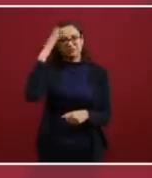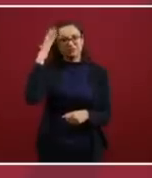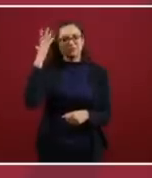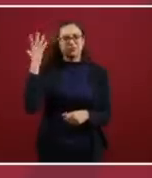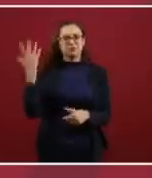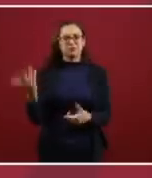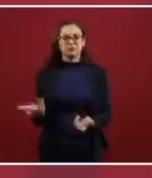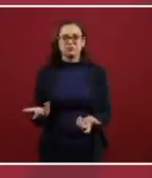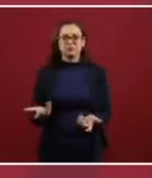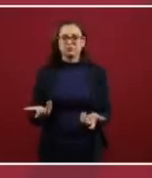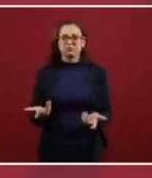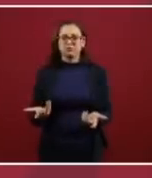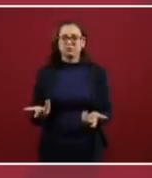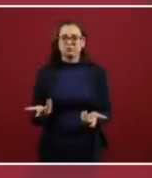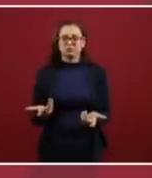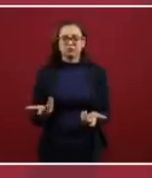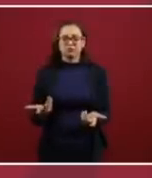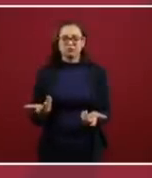vivan